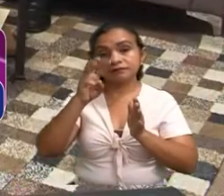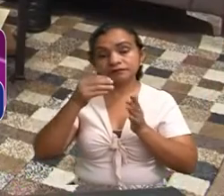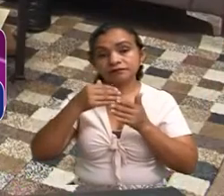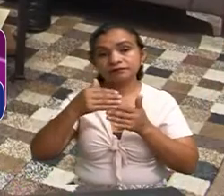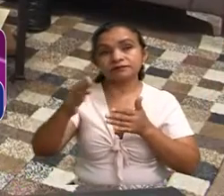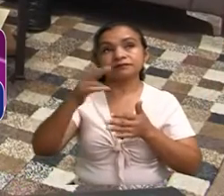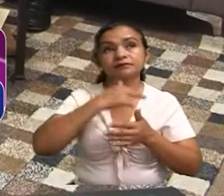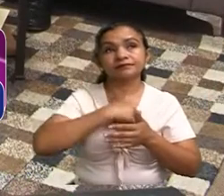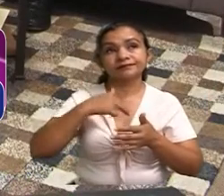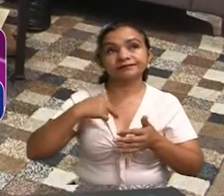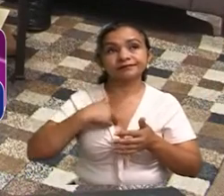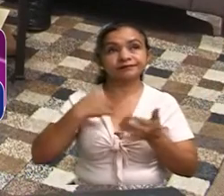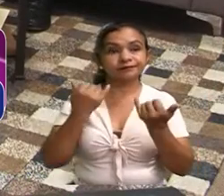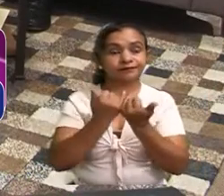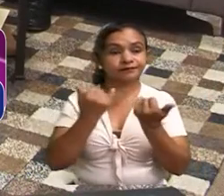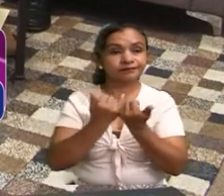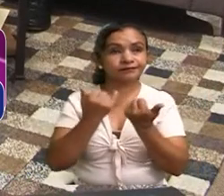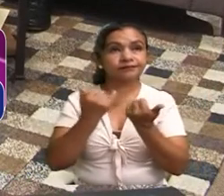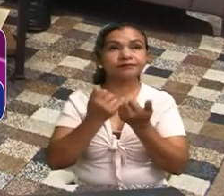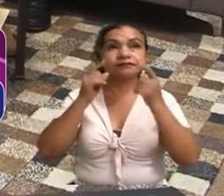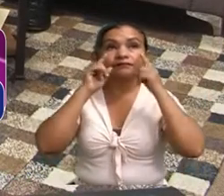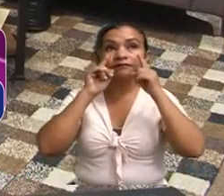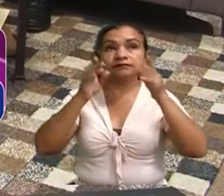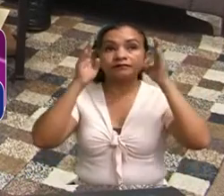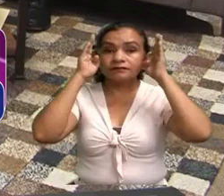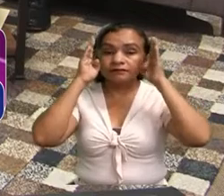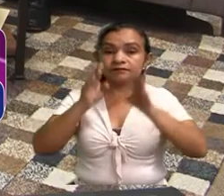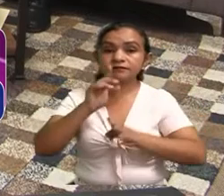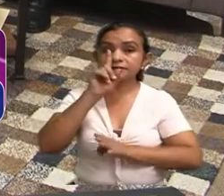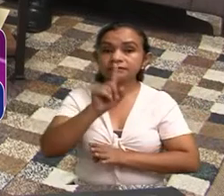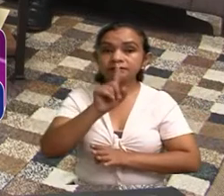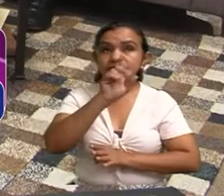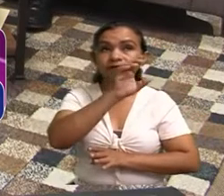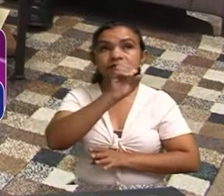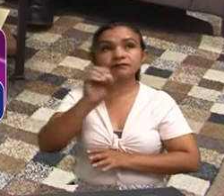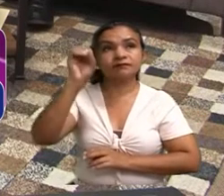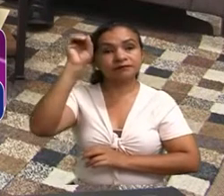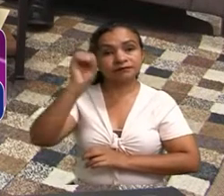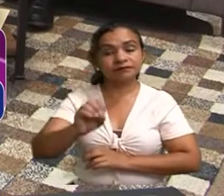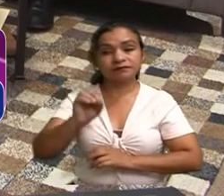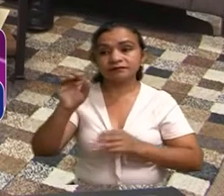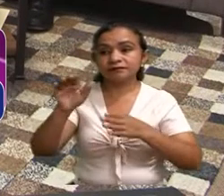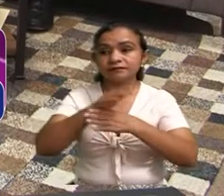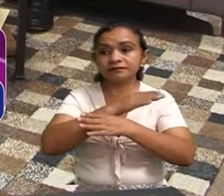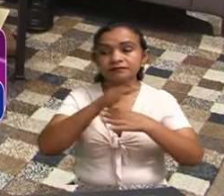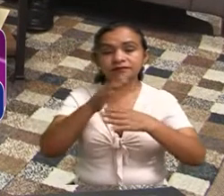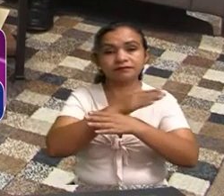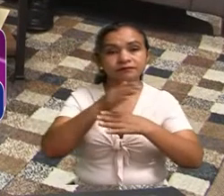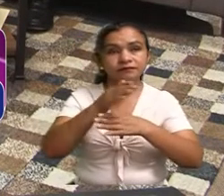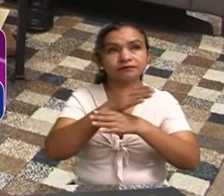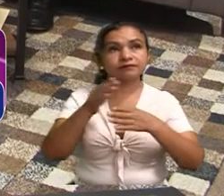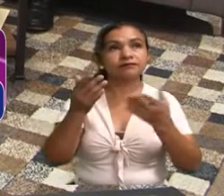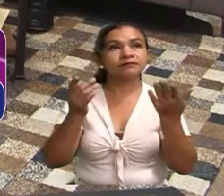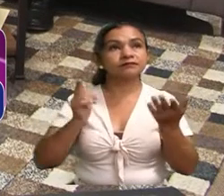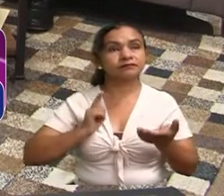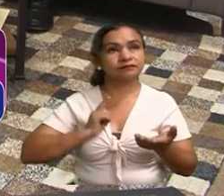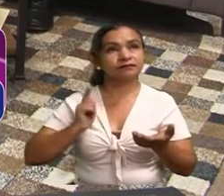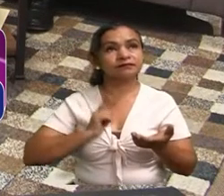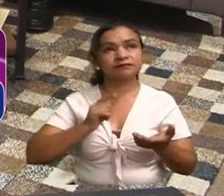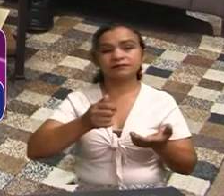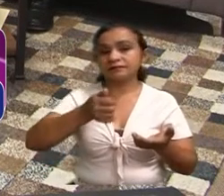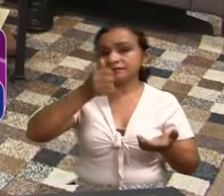concretamente, es que tenemos que tener cubierta la cobertura. El 100% de las comunidades rurales y urbanas tienen que tener